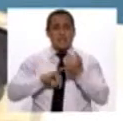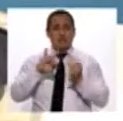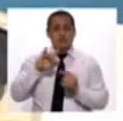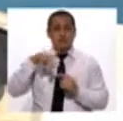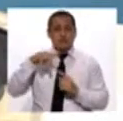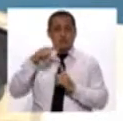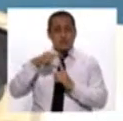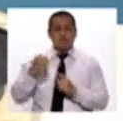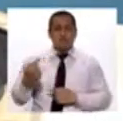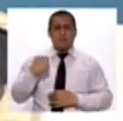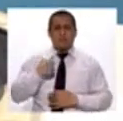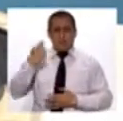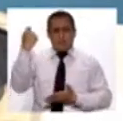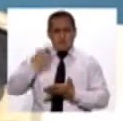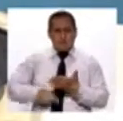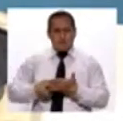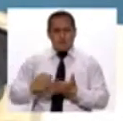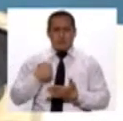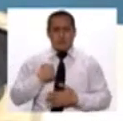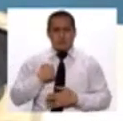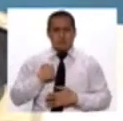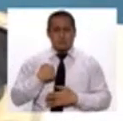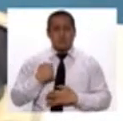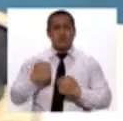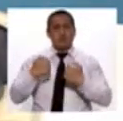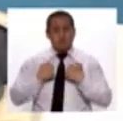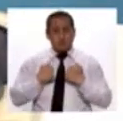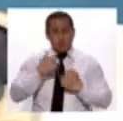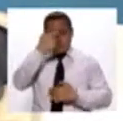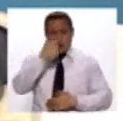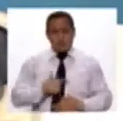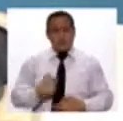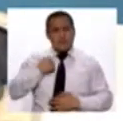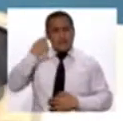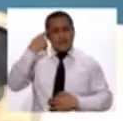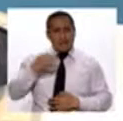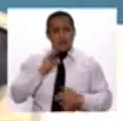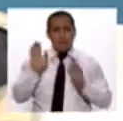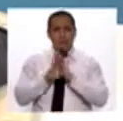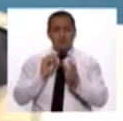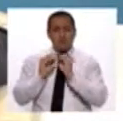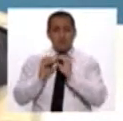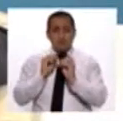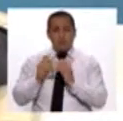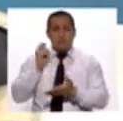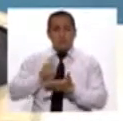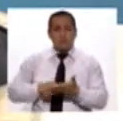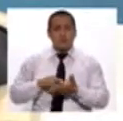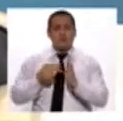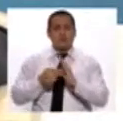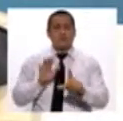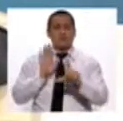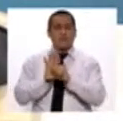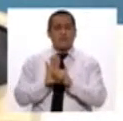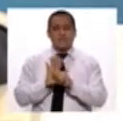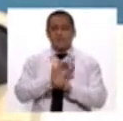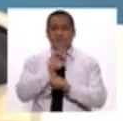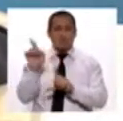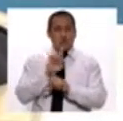SUNAT, me aplica un impuesto de determinada manera. Yo, ciudadano, considero que la aplicación de ese impuesto se basa en una ley que